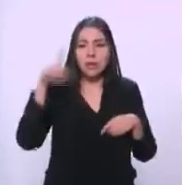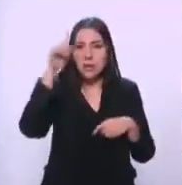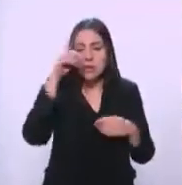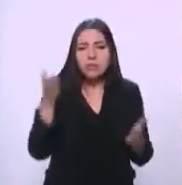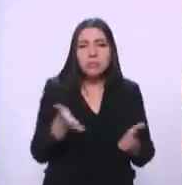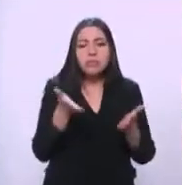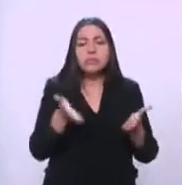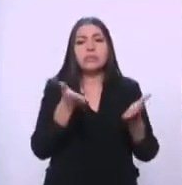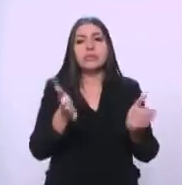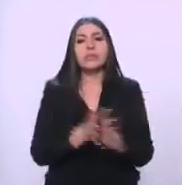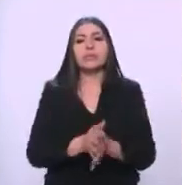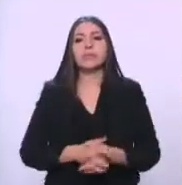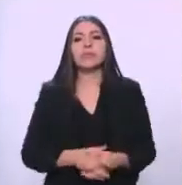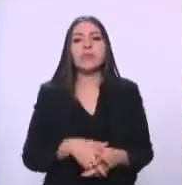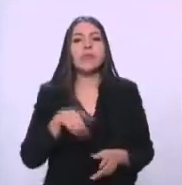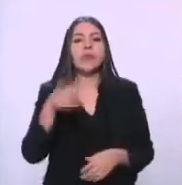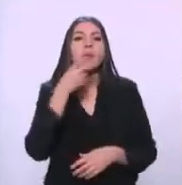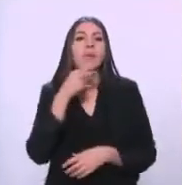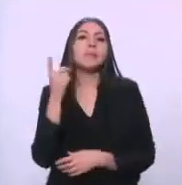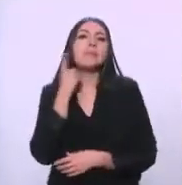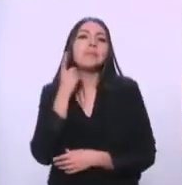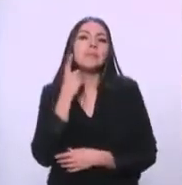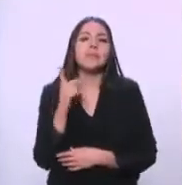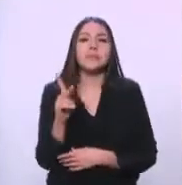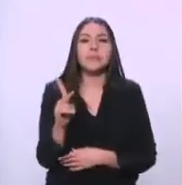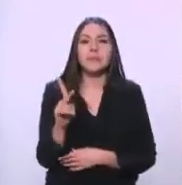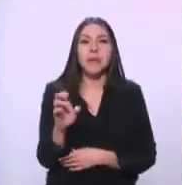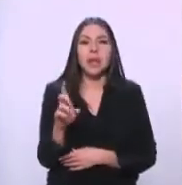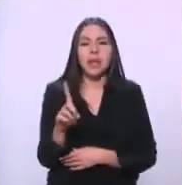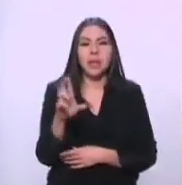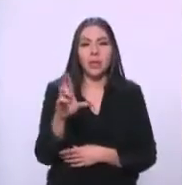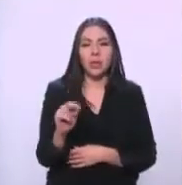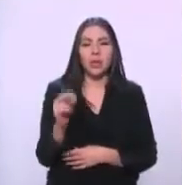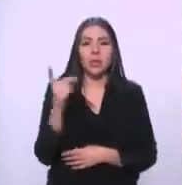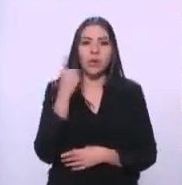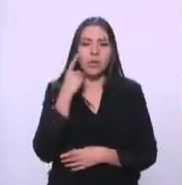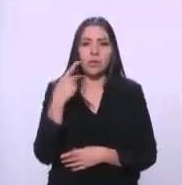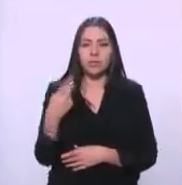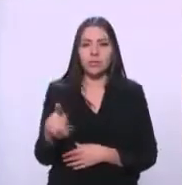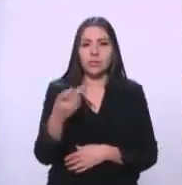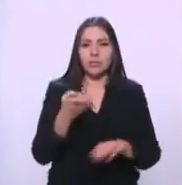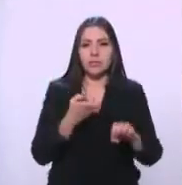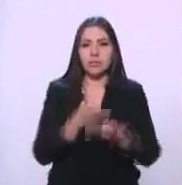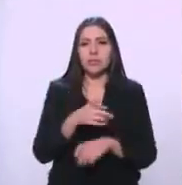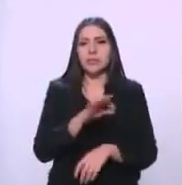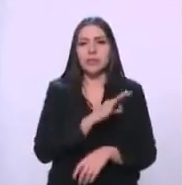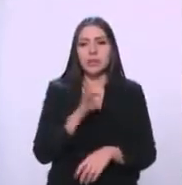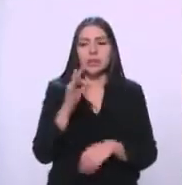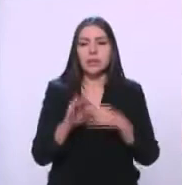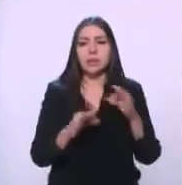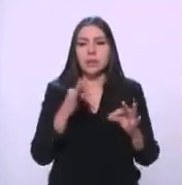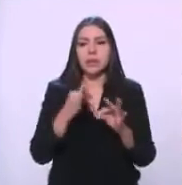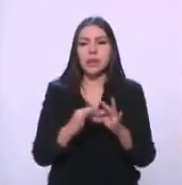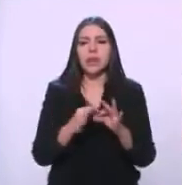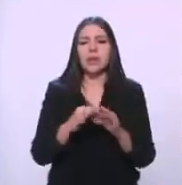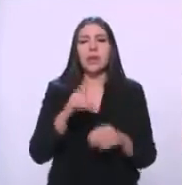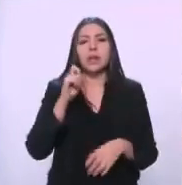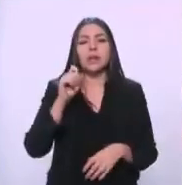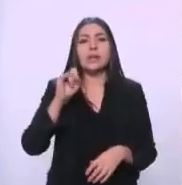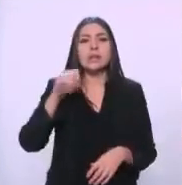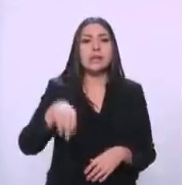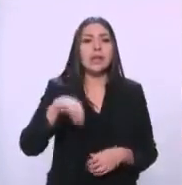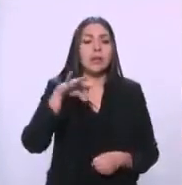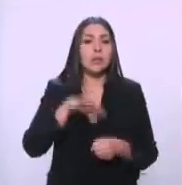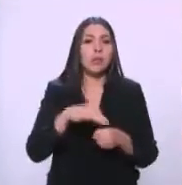Pedro como diputado local lograron grandes cosas como el 3 de 3, por ejemplo. No, perdón, el de Sin Voto No Hay Dinero, que